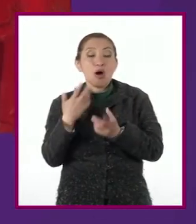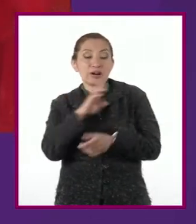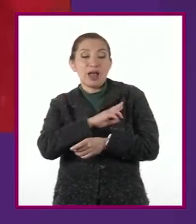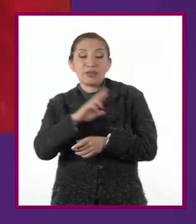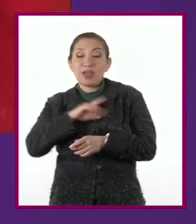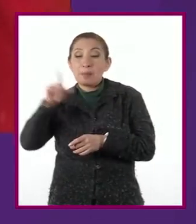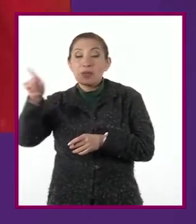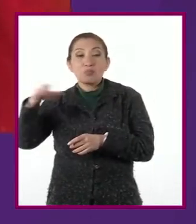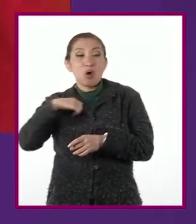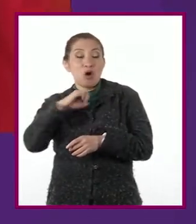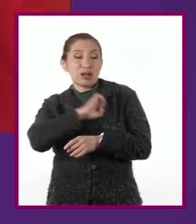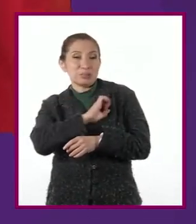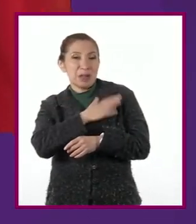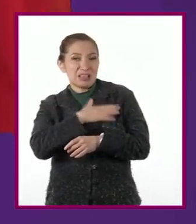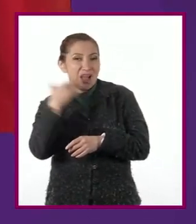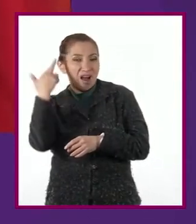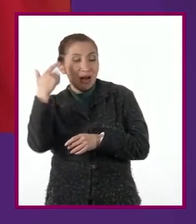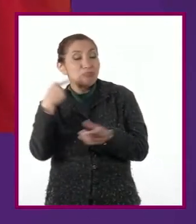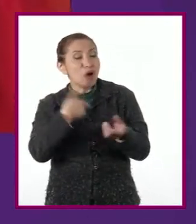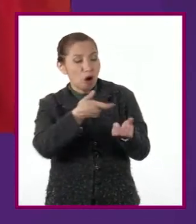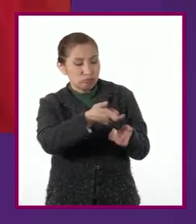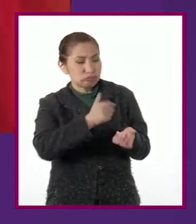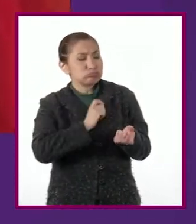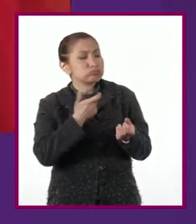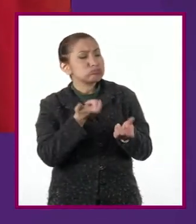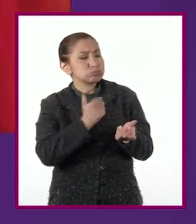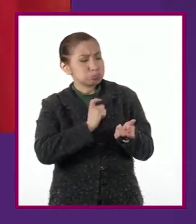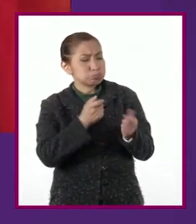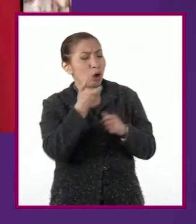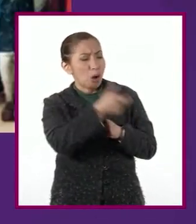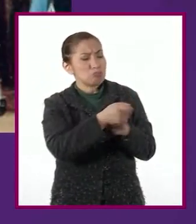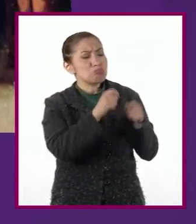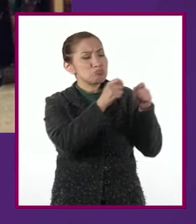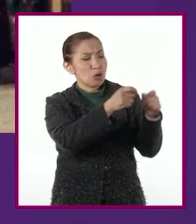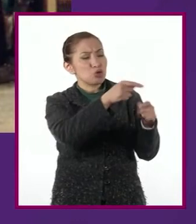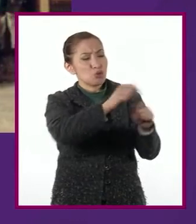arrendados por la corona española a cambio de un beneficio económico.